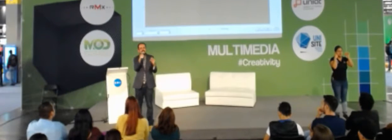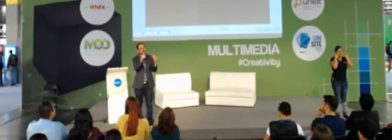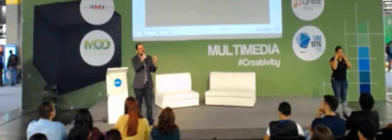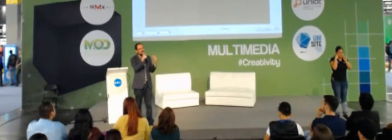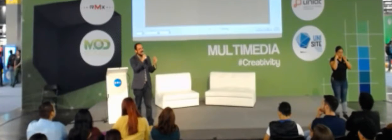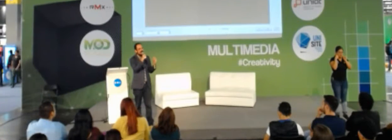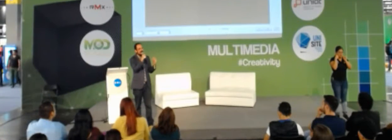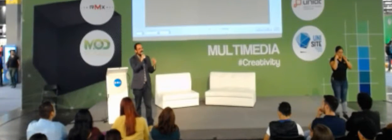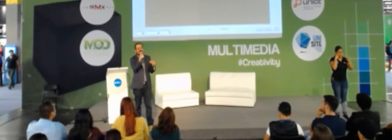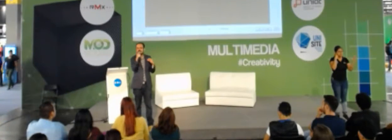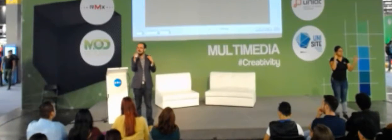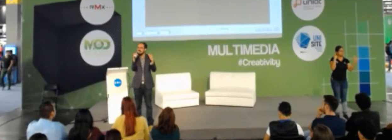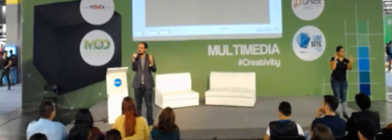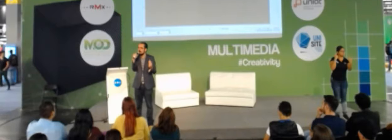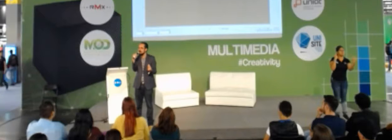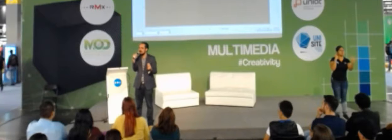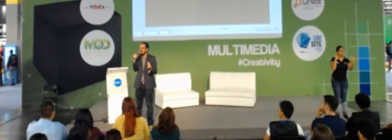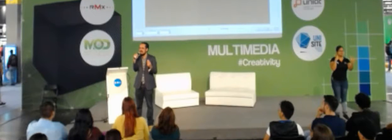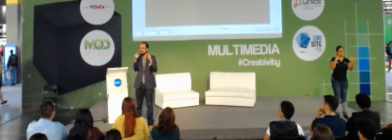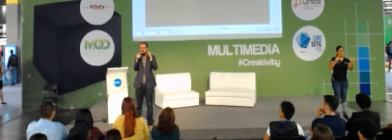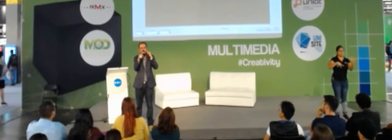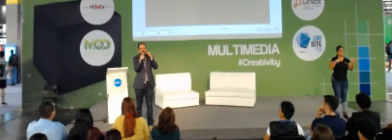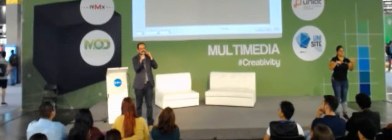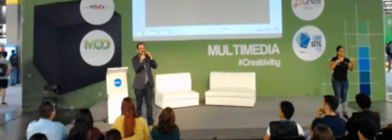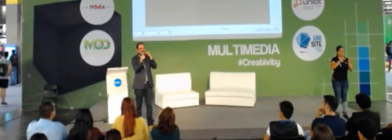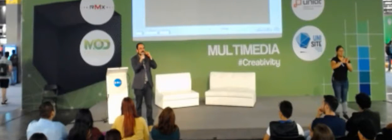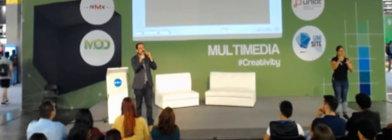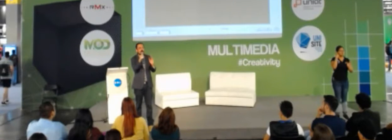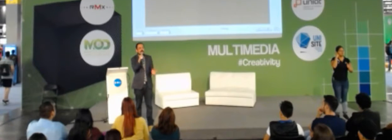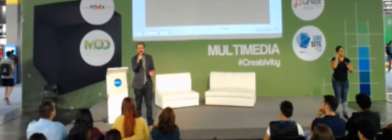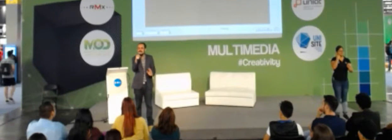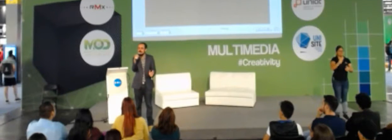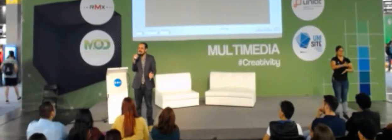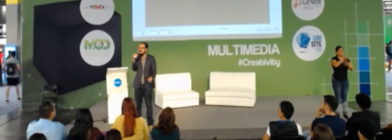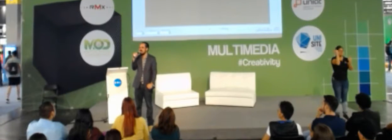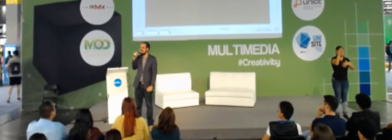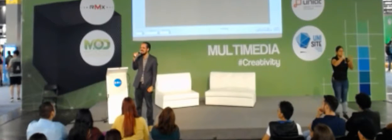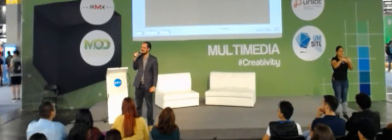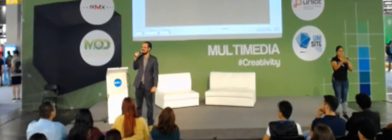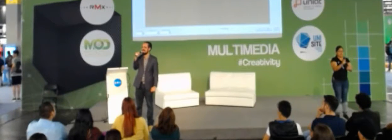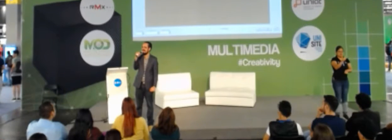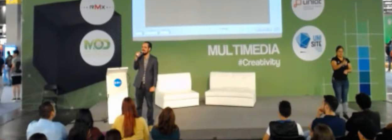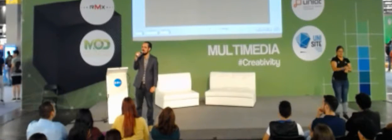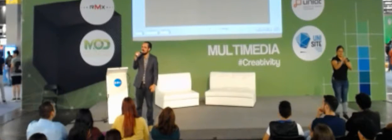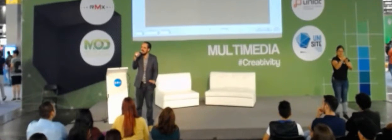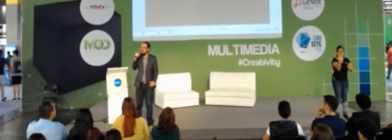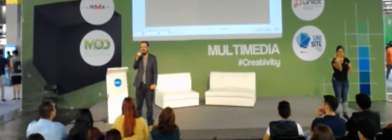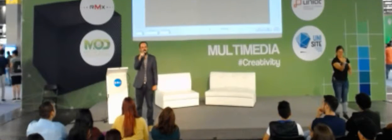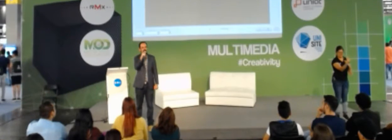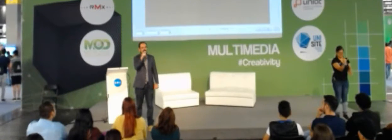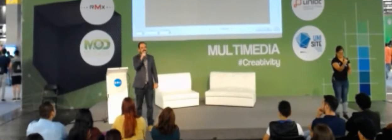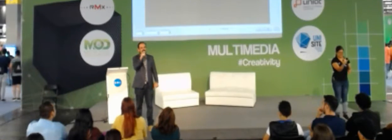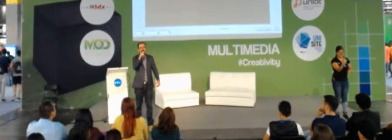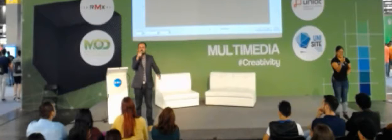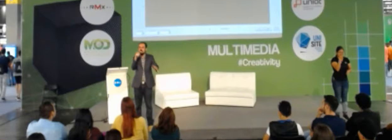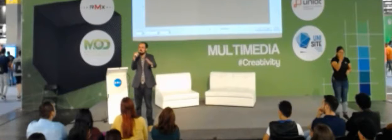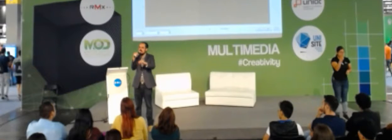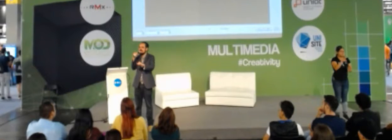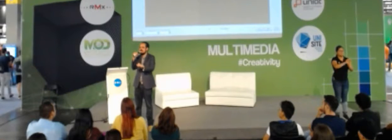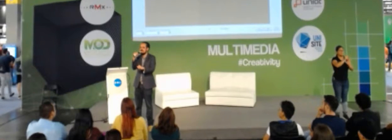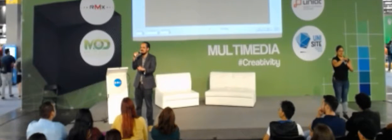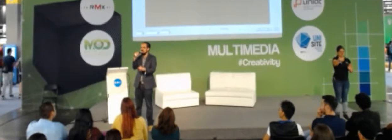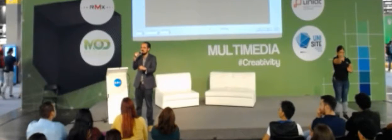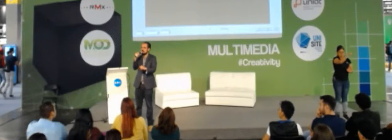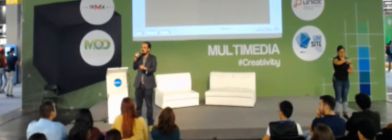el subtitulado es para las personas que son sordas, pero que no saben lengua de señas. Por ejemplo, si alguno de